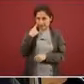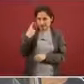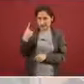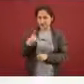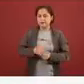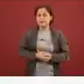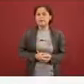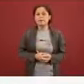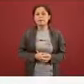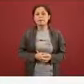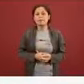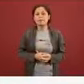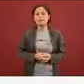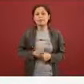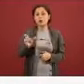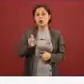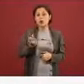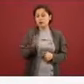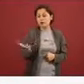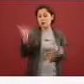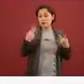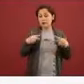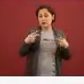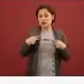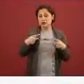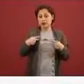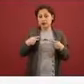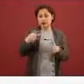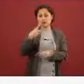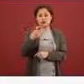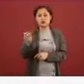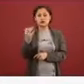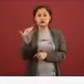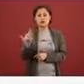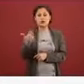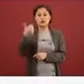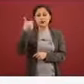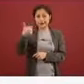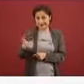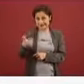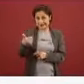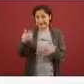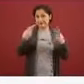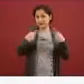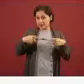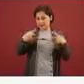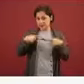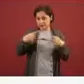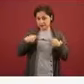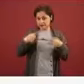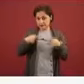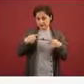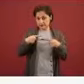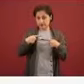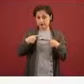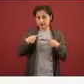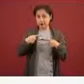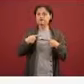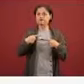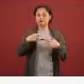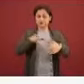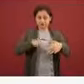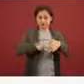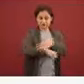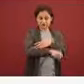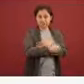Entonces, al momento de hospitalizarse, 256 personas que estuvieron hospitalizadas en